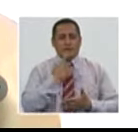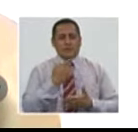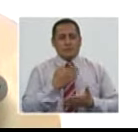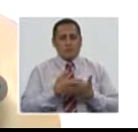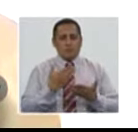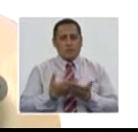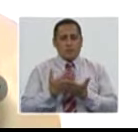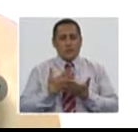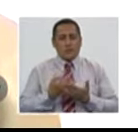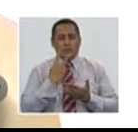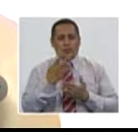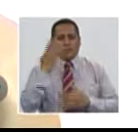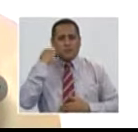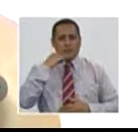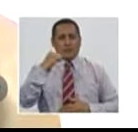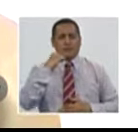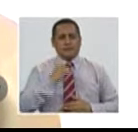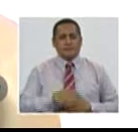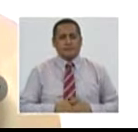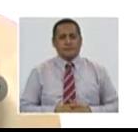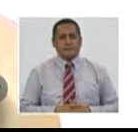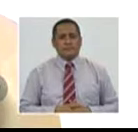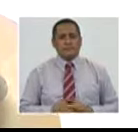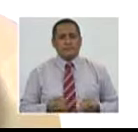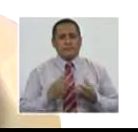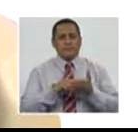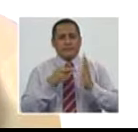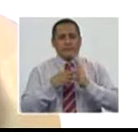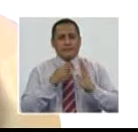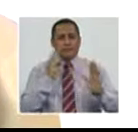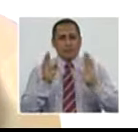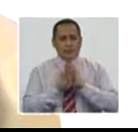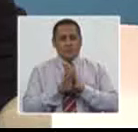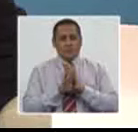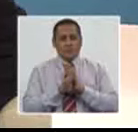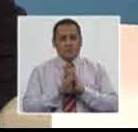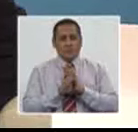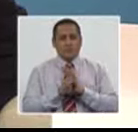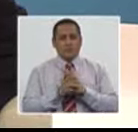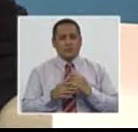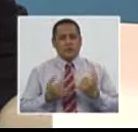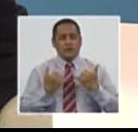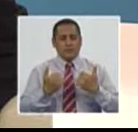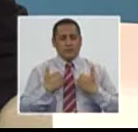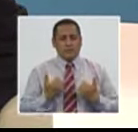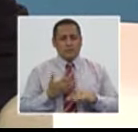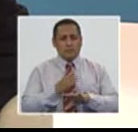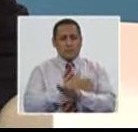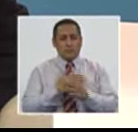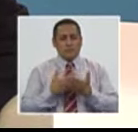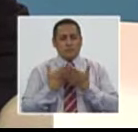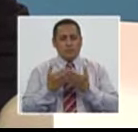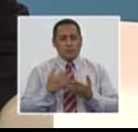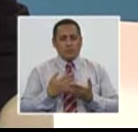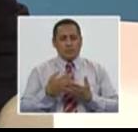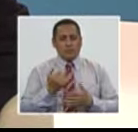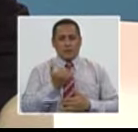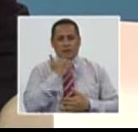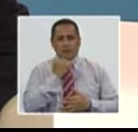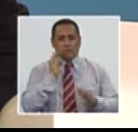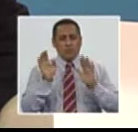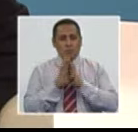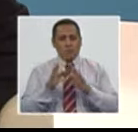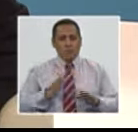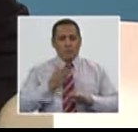de identidad pero sí es un documento de viaje de acuerdo O sea que Y tenemos este esta contingencia